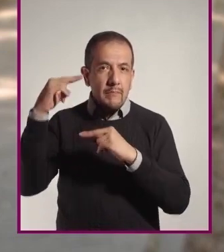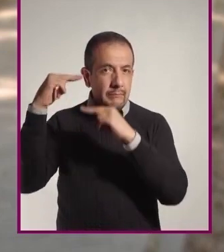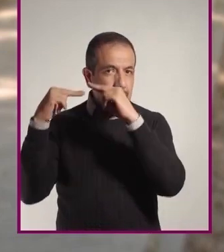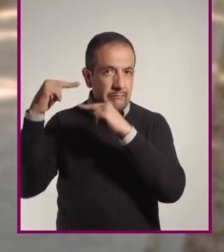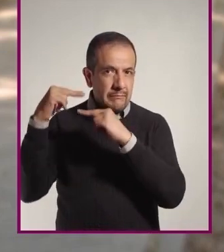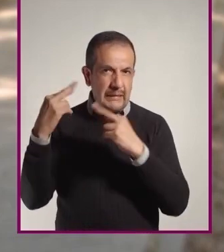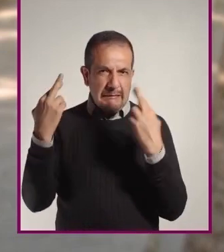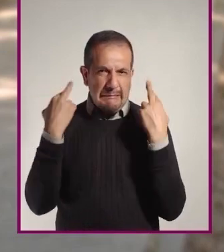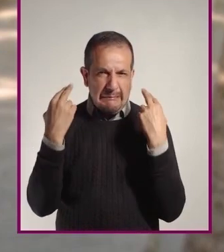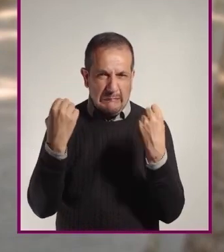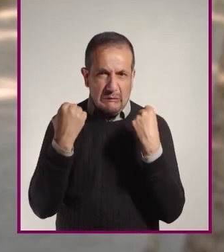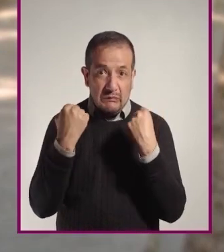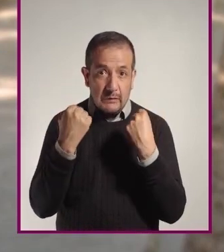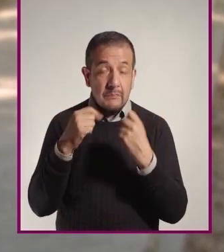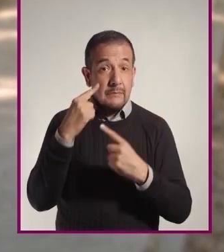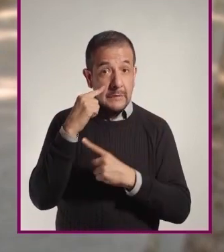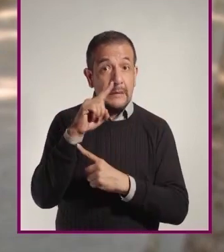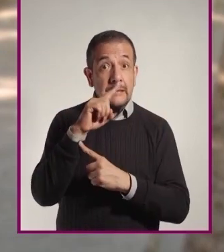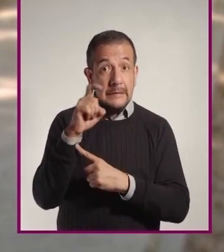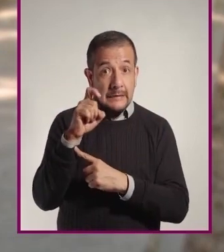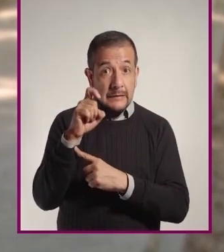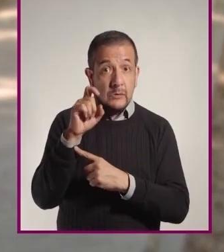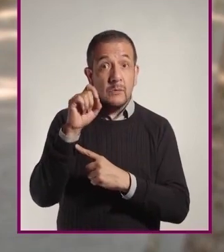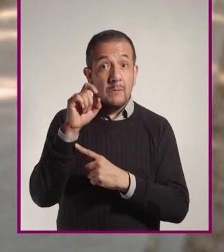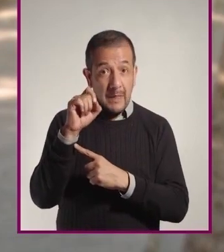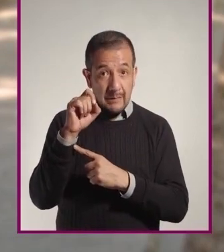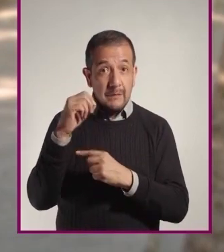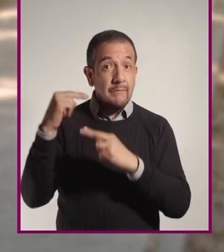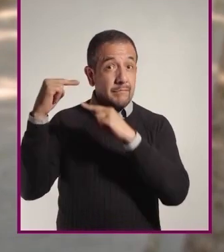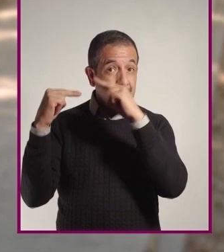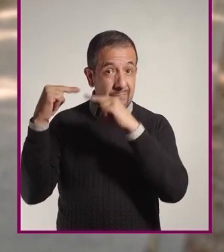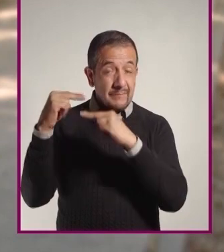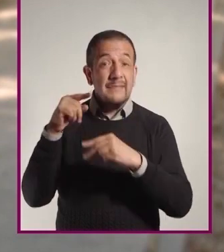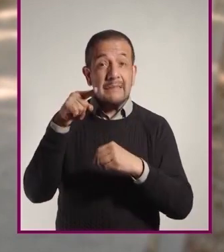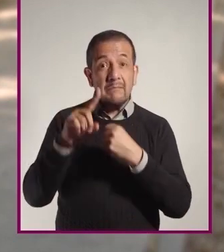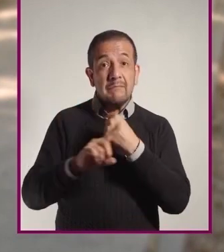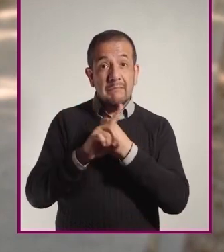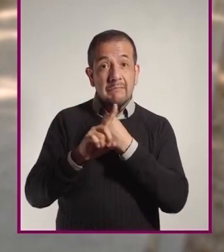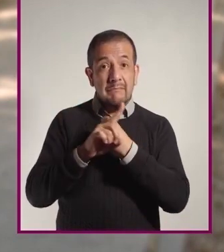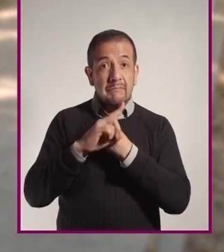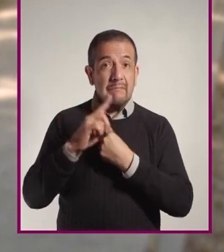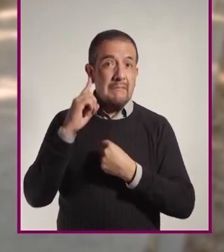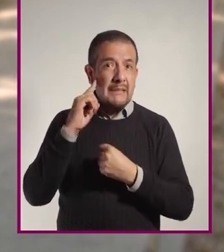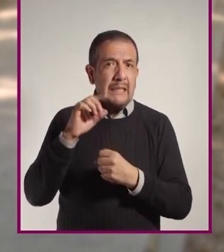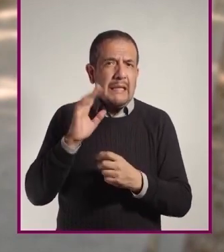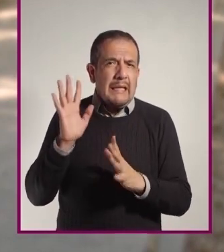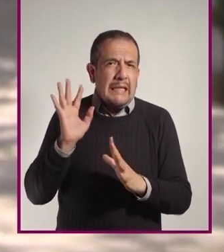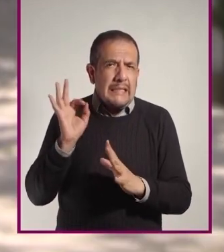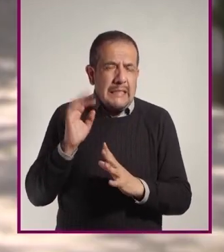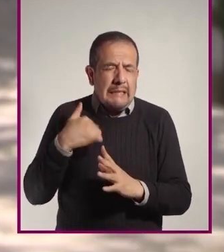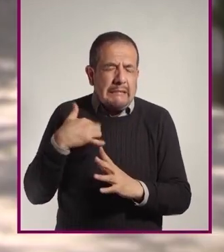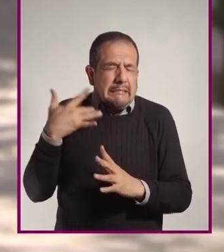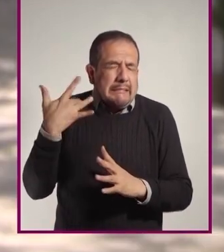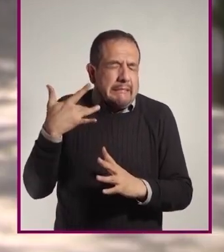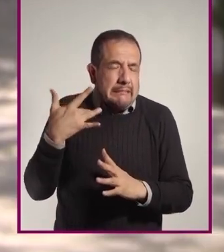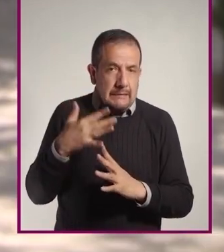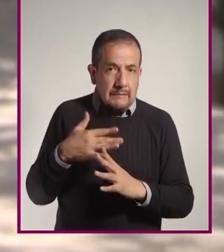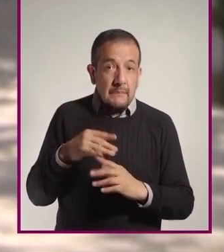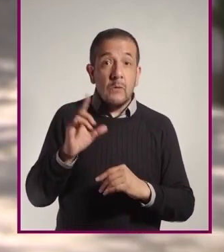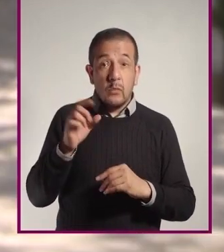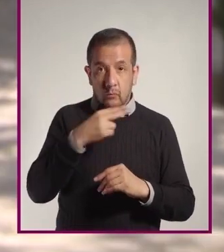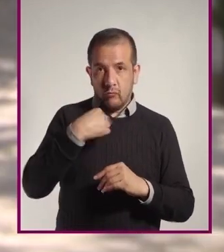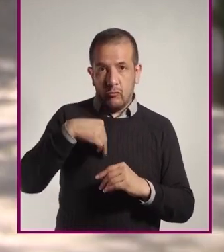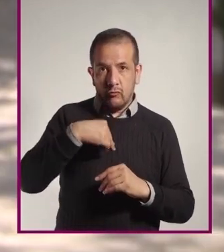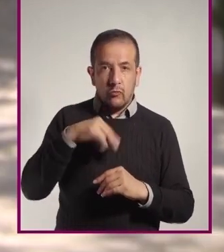a partir de los 120 decibeles comienza a haber lesiones serias en los oídos e incluso dolor. La exposición